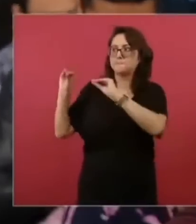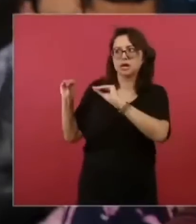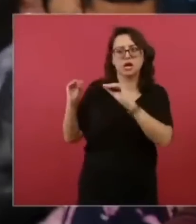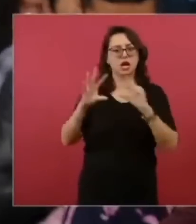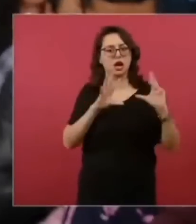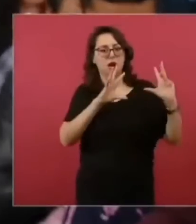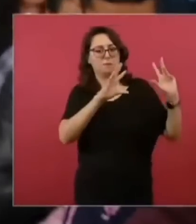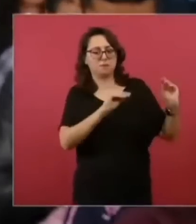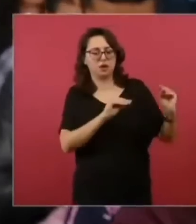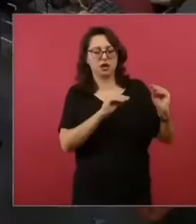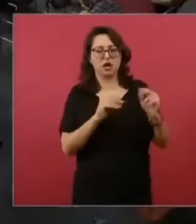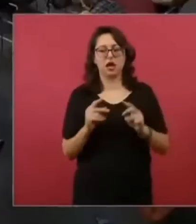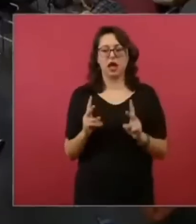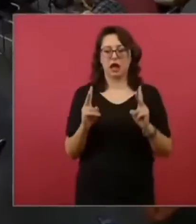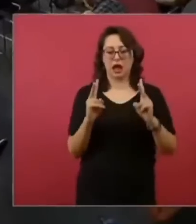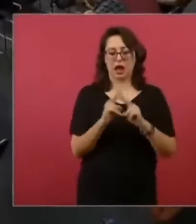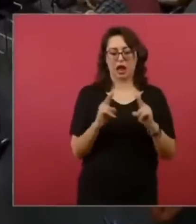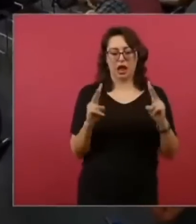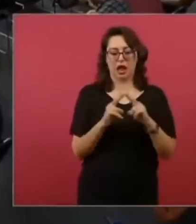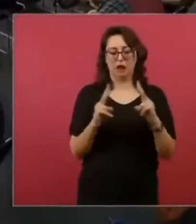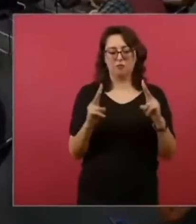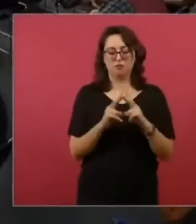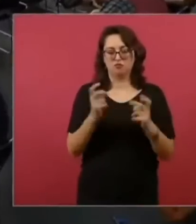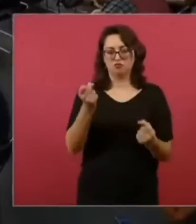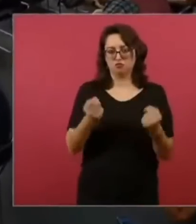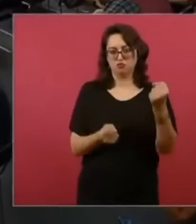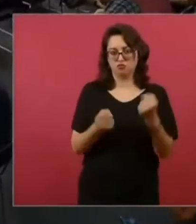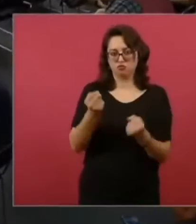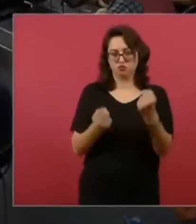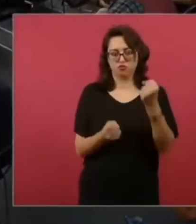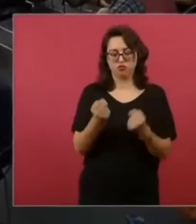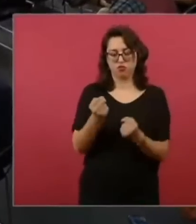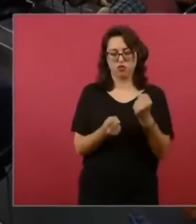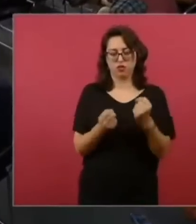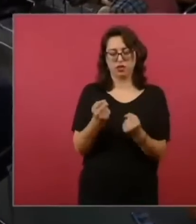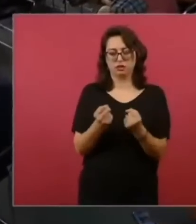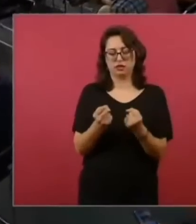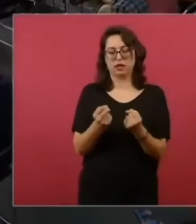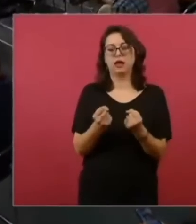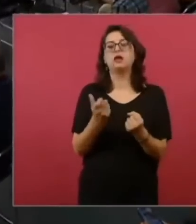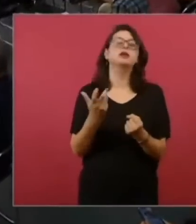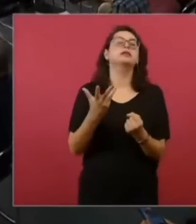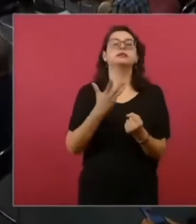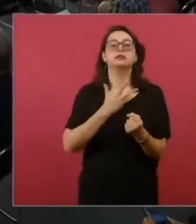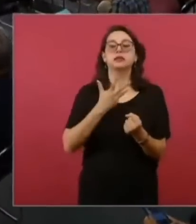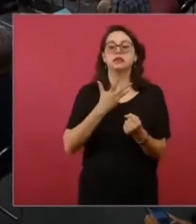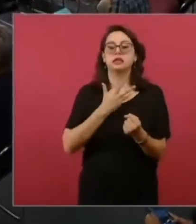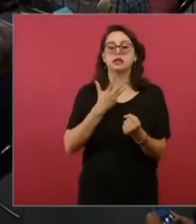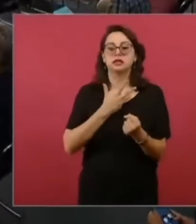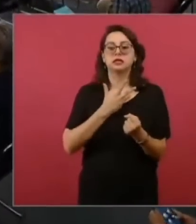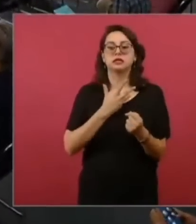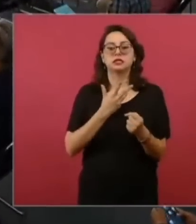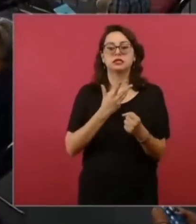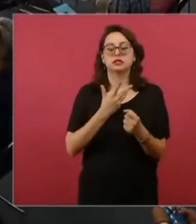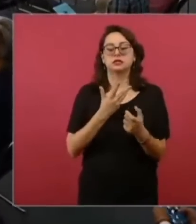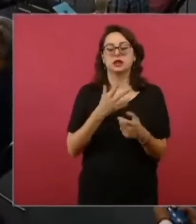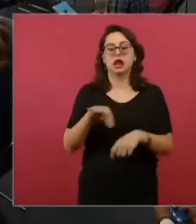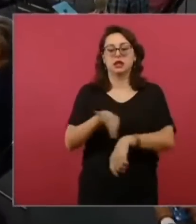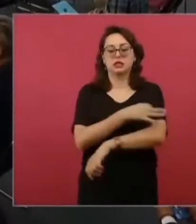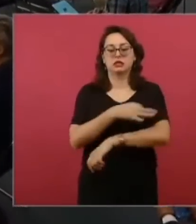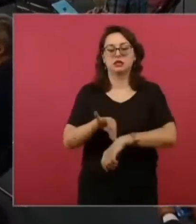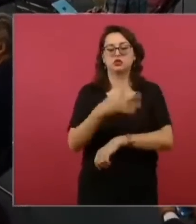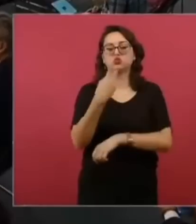la camioneta de los policías municipales de Tenancingo, ya traían detenido al sobrino del